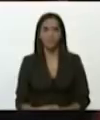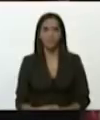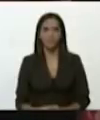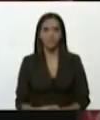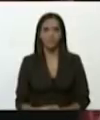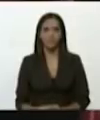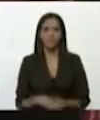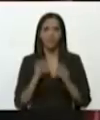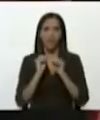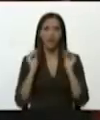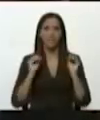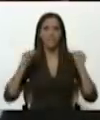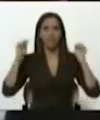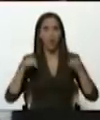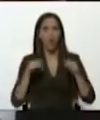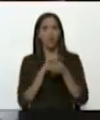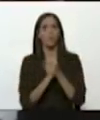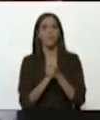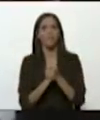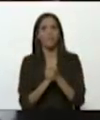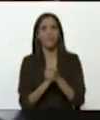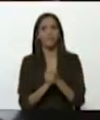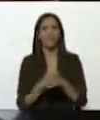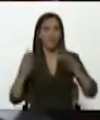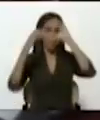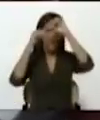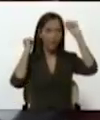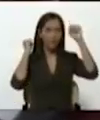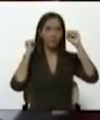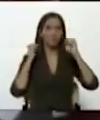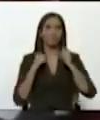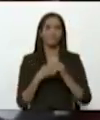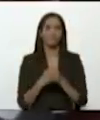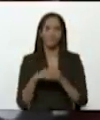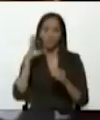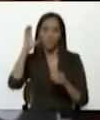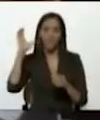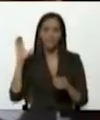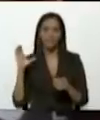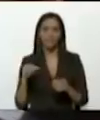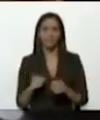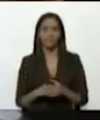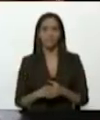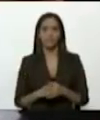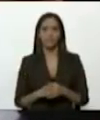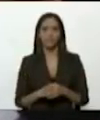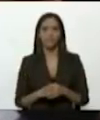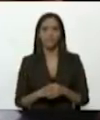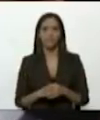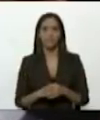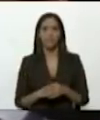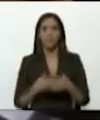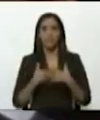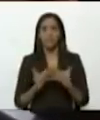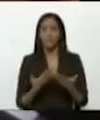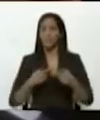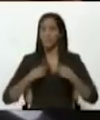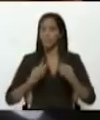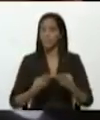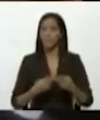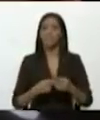Vamos anunciando entonces hoy en compañía de los embajadores de estos países, la generosa donación de Italia de